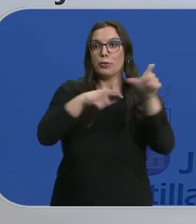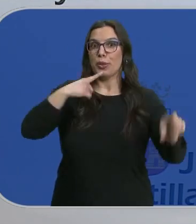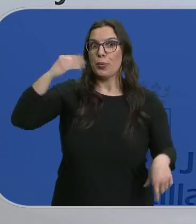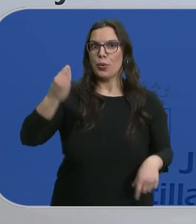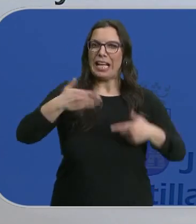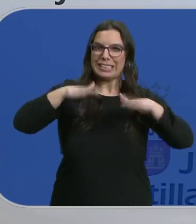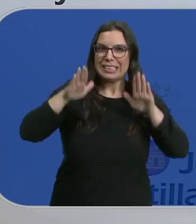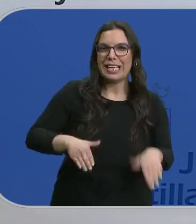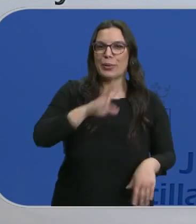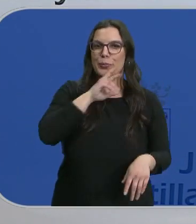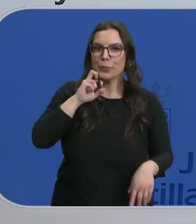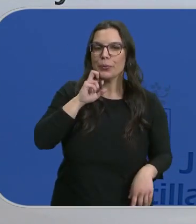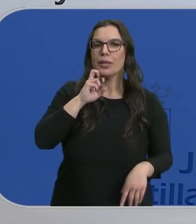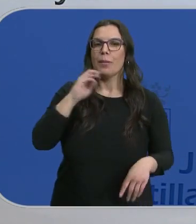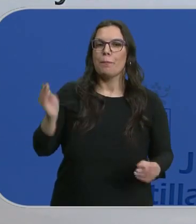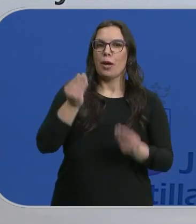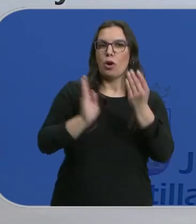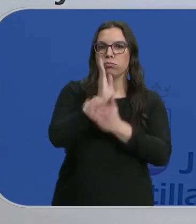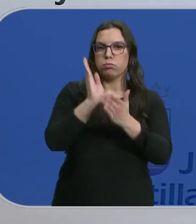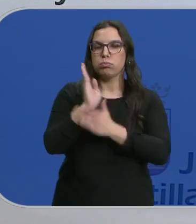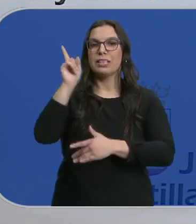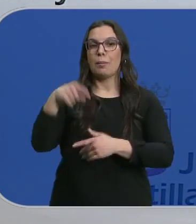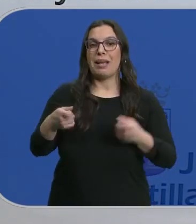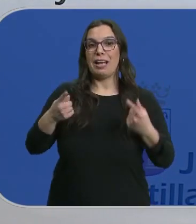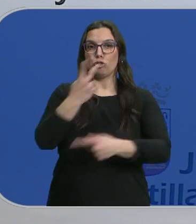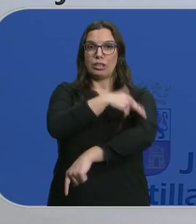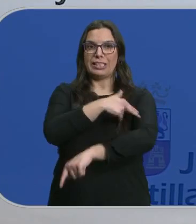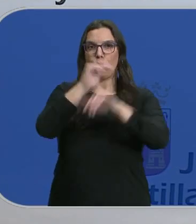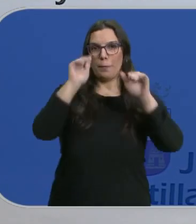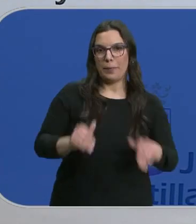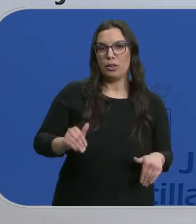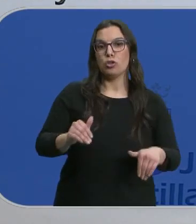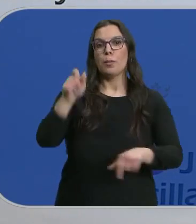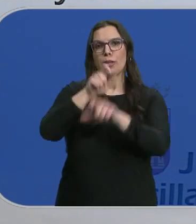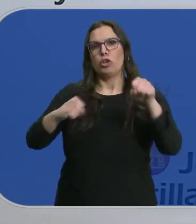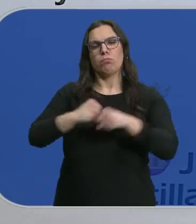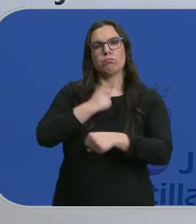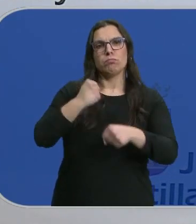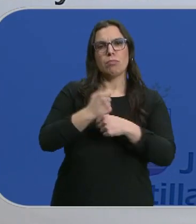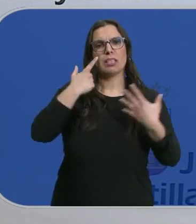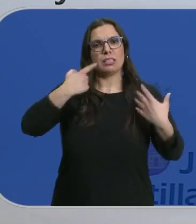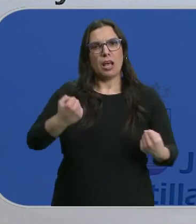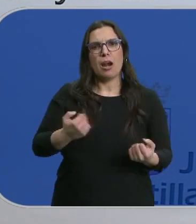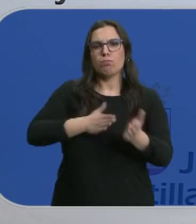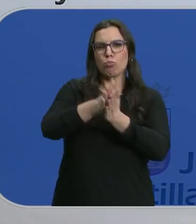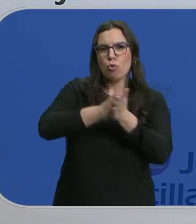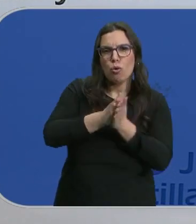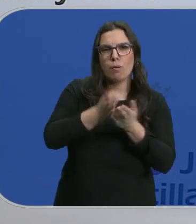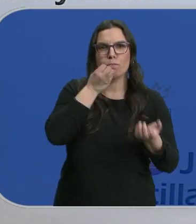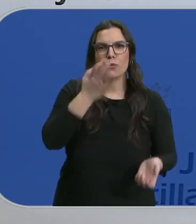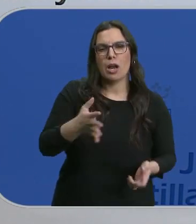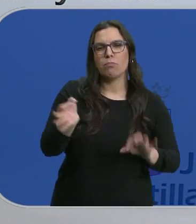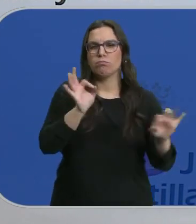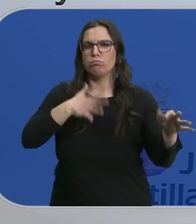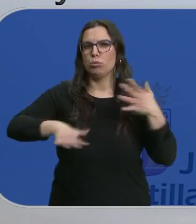talento, mejora la productividad, reduce los costes sanitarios, genera una población trabajadora sana, motivada y